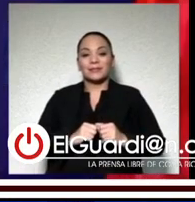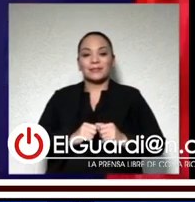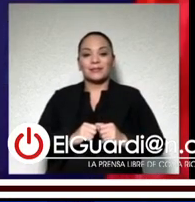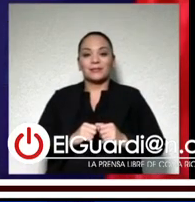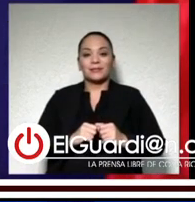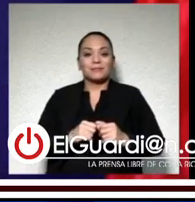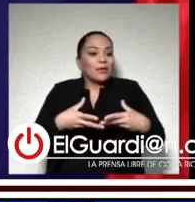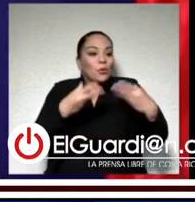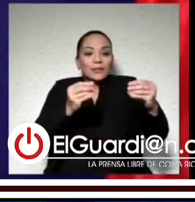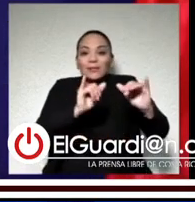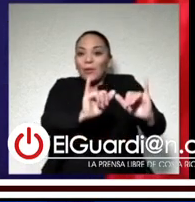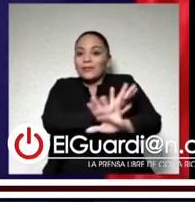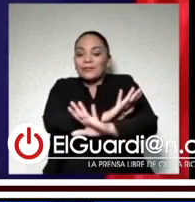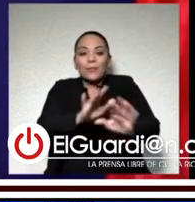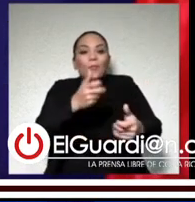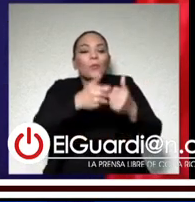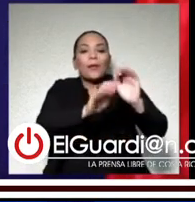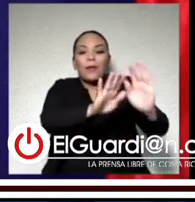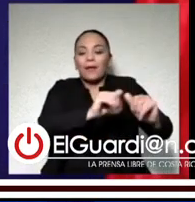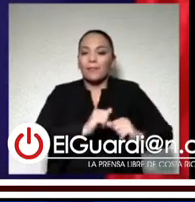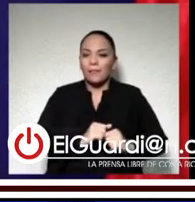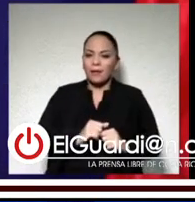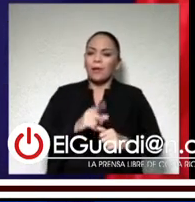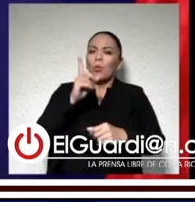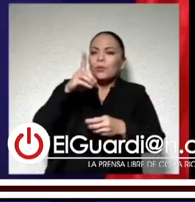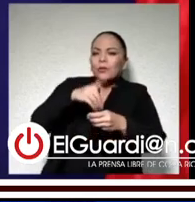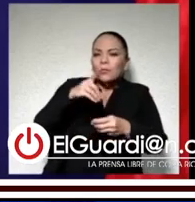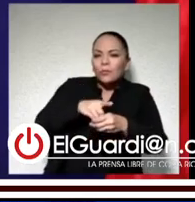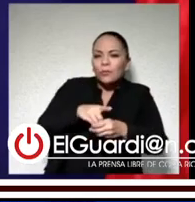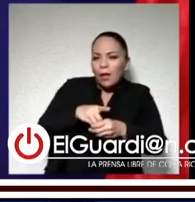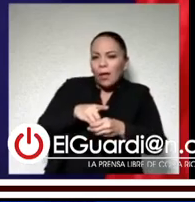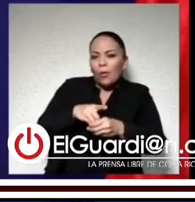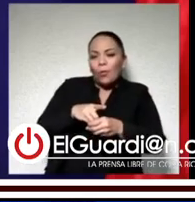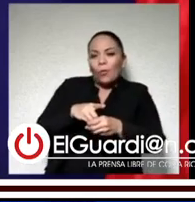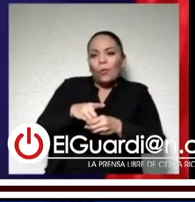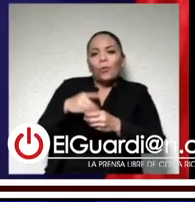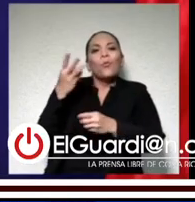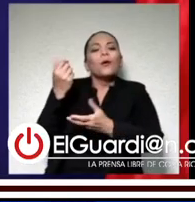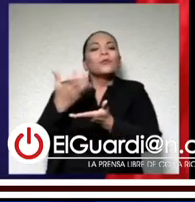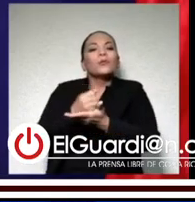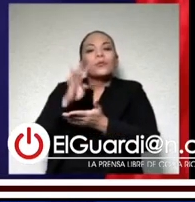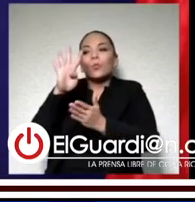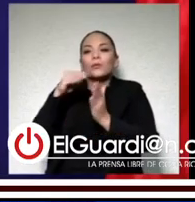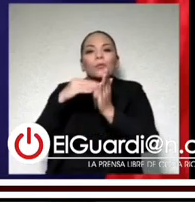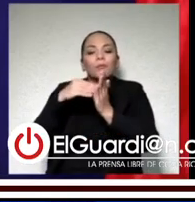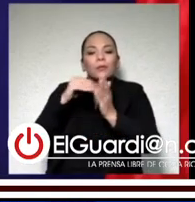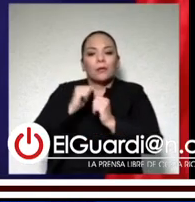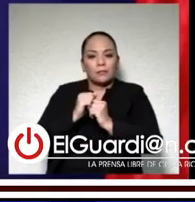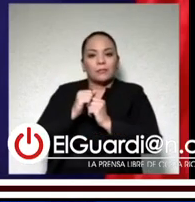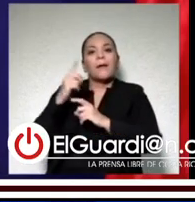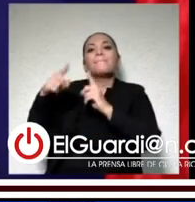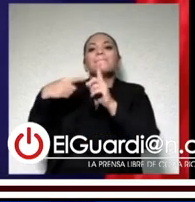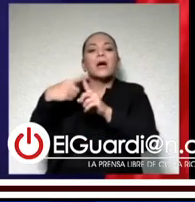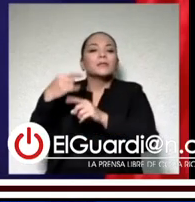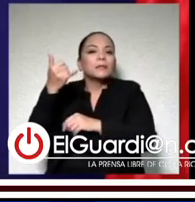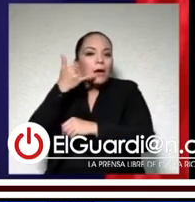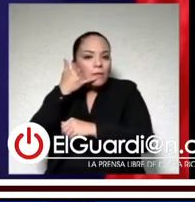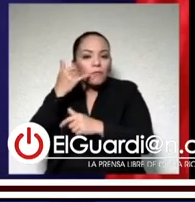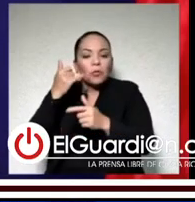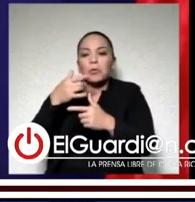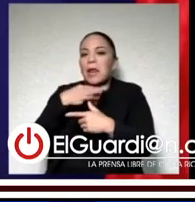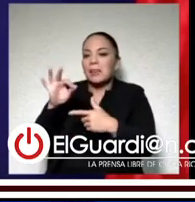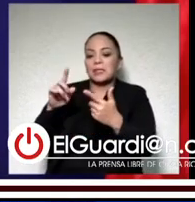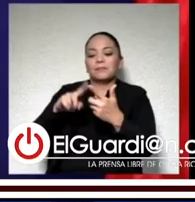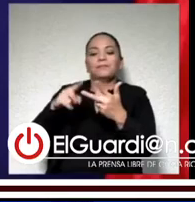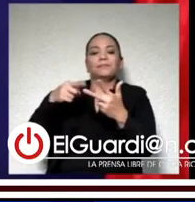quisieron gastar. Un diputado de la República gana 4 millones, más teléfono, más